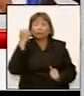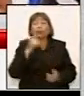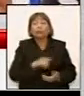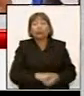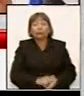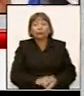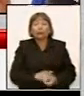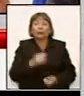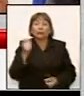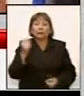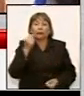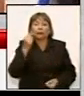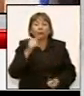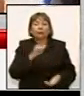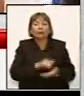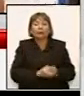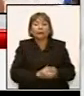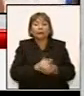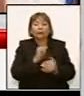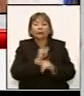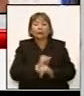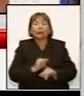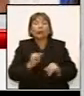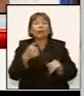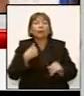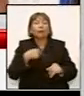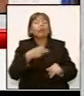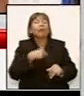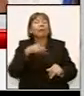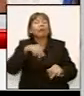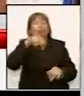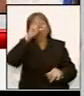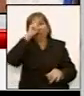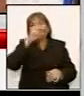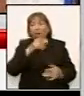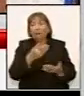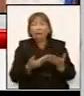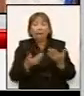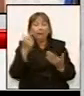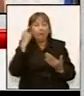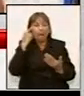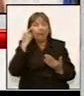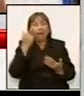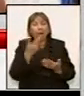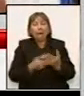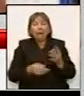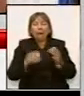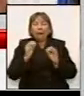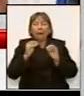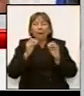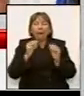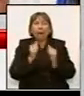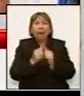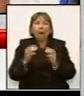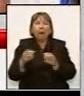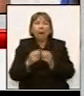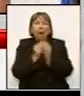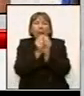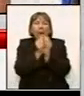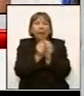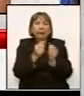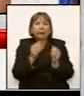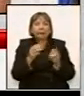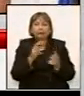que lograron por lograr la independencia de nuestro país, y creo que lo que surge es encaminar no